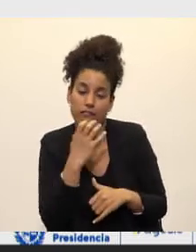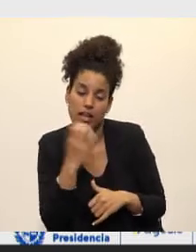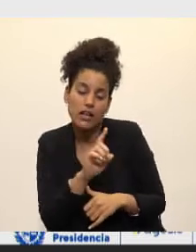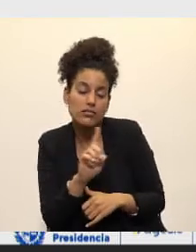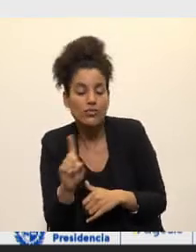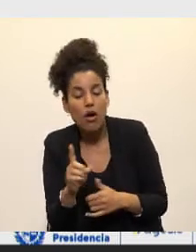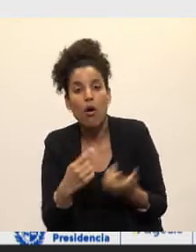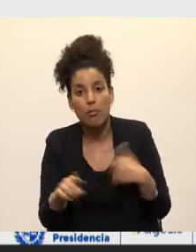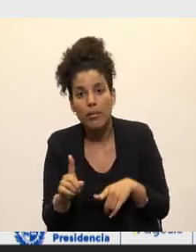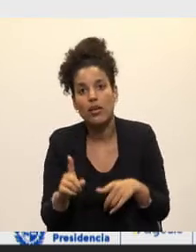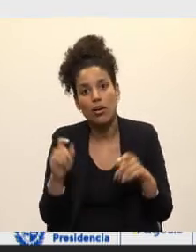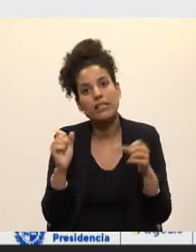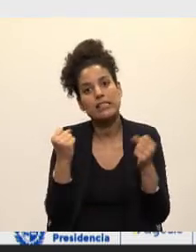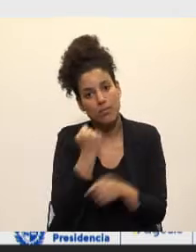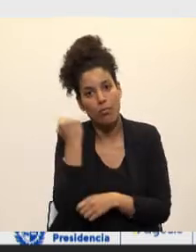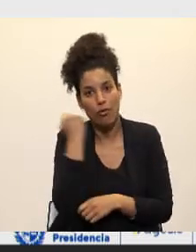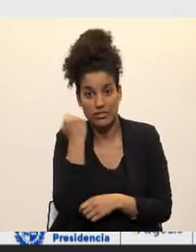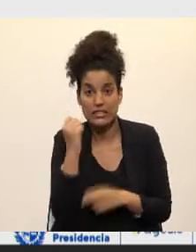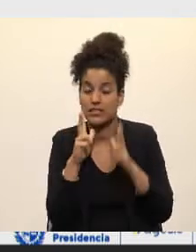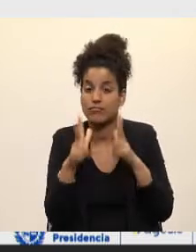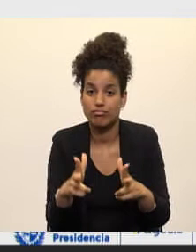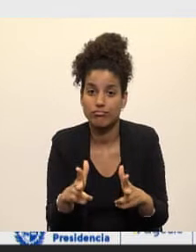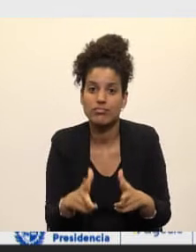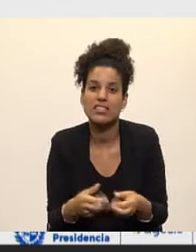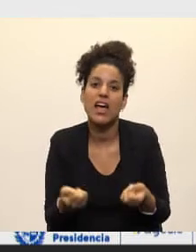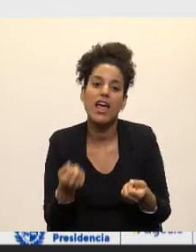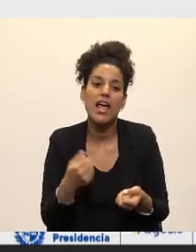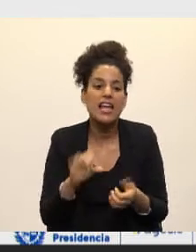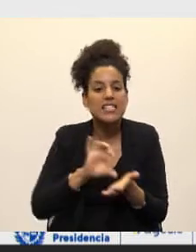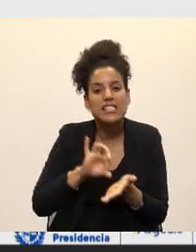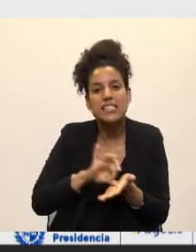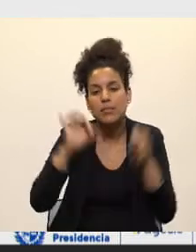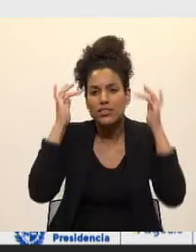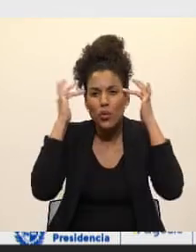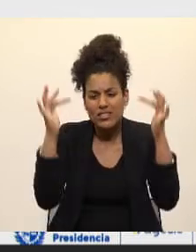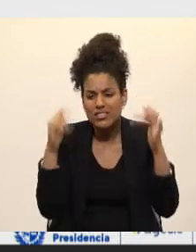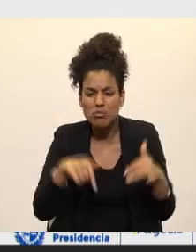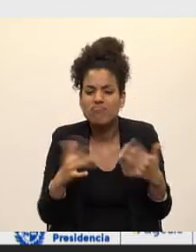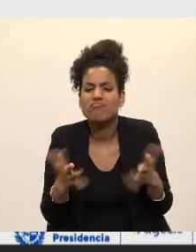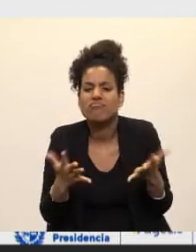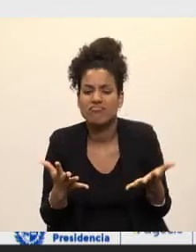hacia la ciudadanía digital y qué pasa en los sistemas educativos, en la educación obligatoria,